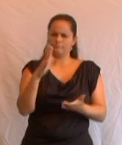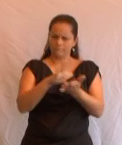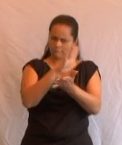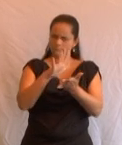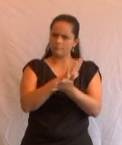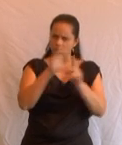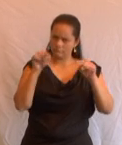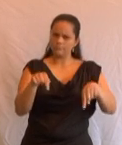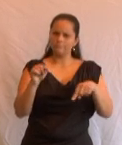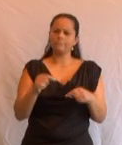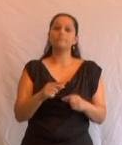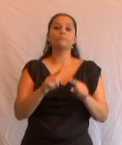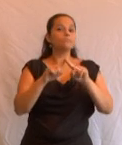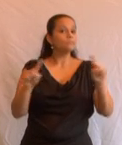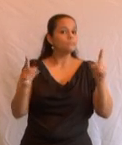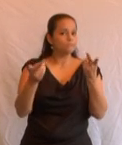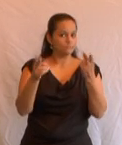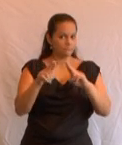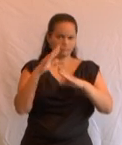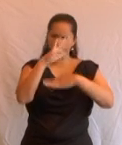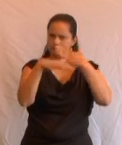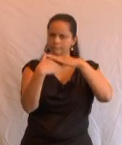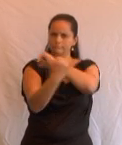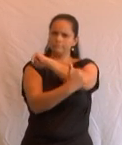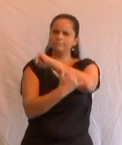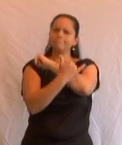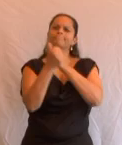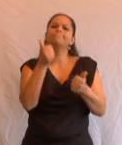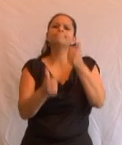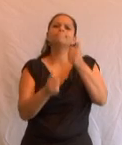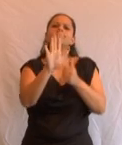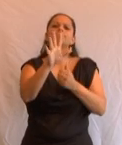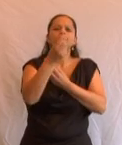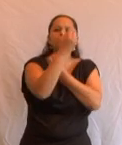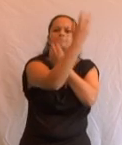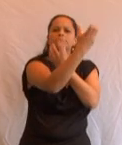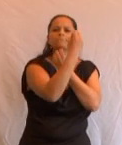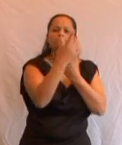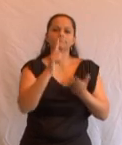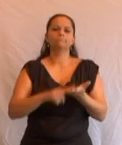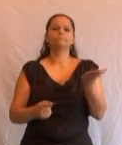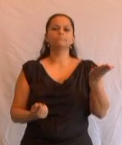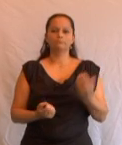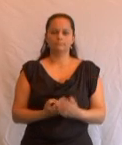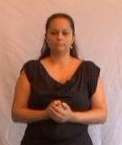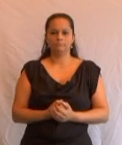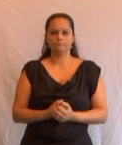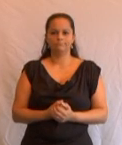unidad educativa, sino del país en general, ¿qué mensaje les daría?